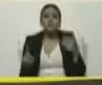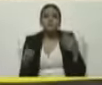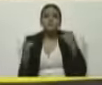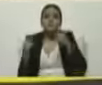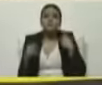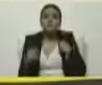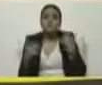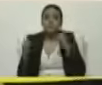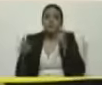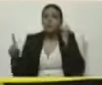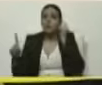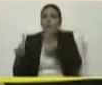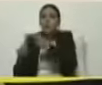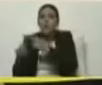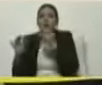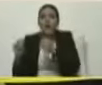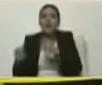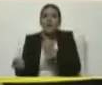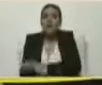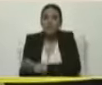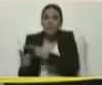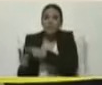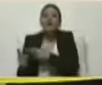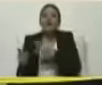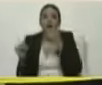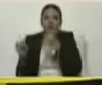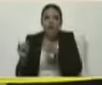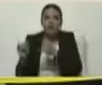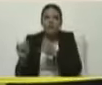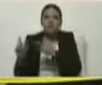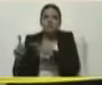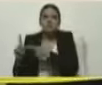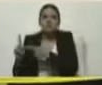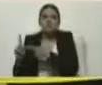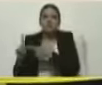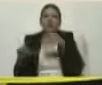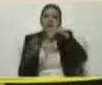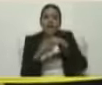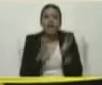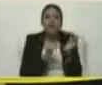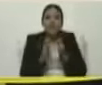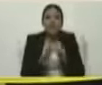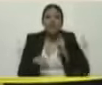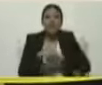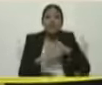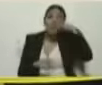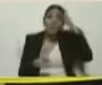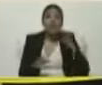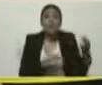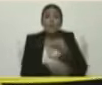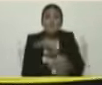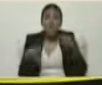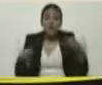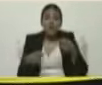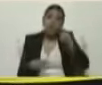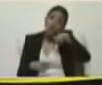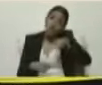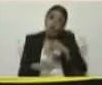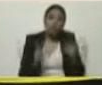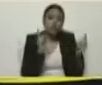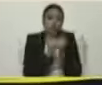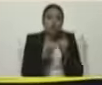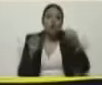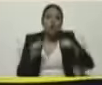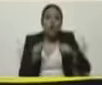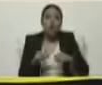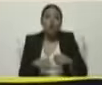Cristo. Supe de ti hace tiempo. Y el tiempo de Dios es perfecto, nos teníamos que ver hoy. Y quiero ir a San